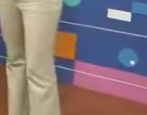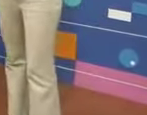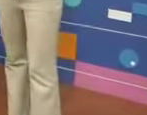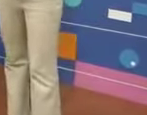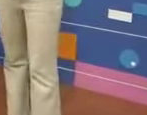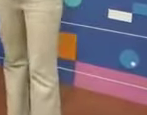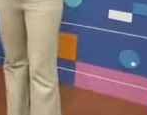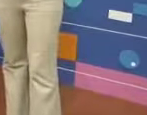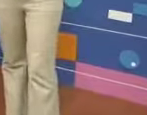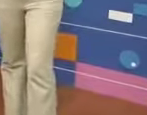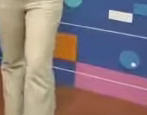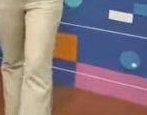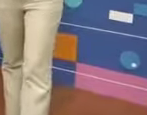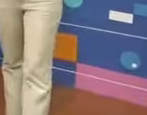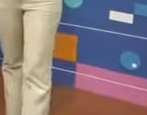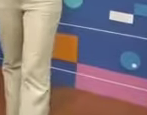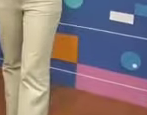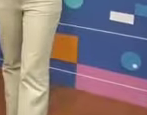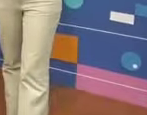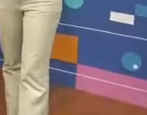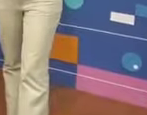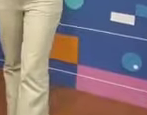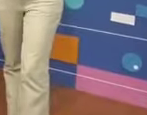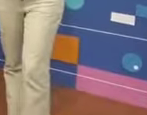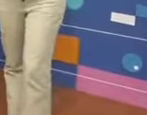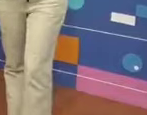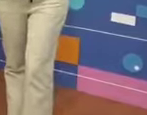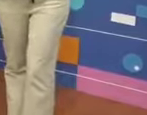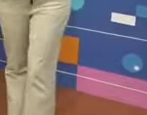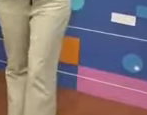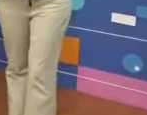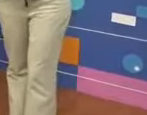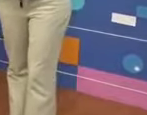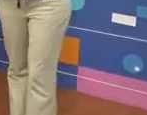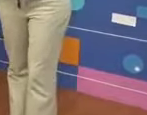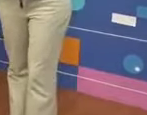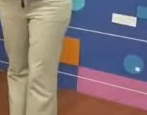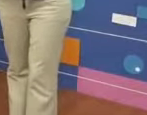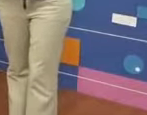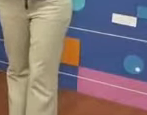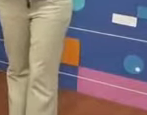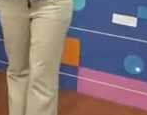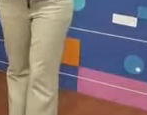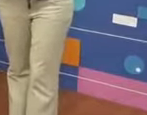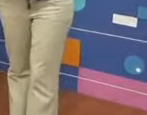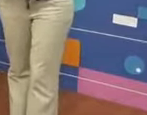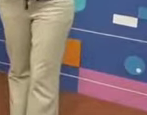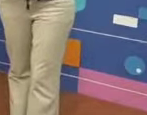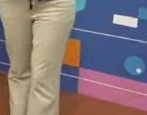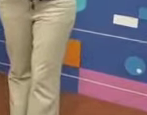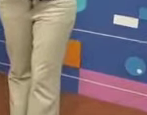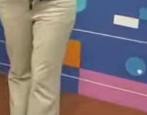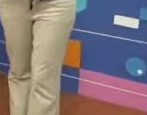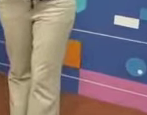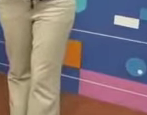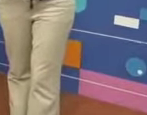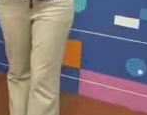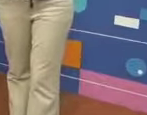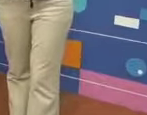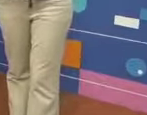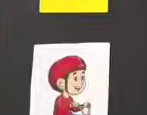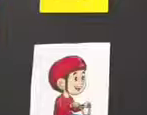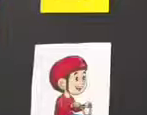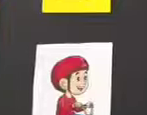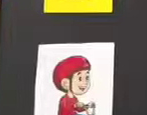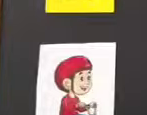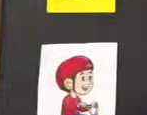Bienvenido Luis, ¿cómo has estado? Muy bien Mayra, buenos días amiguitos y amiguitas. Este día, como ya lo dijo Mayra, vamos a hablar un poco sobre el cambio.